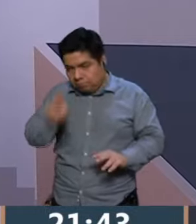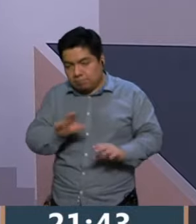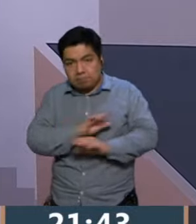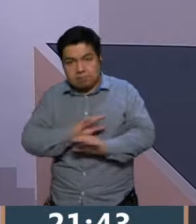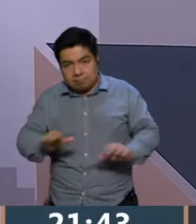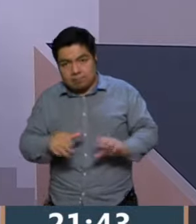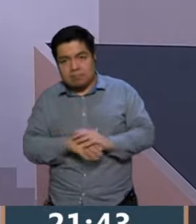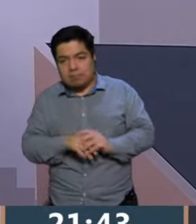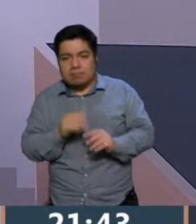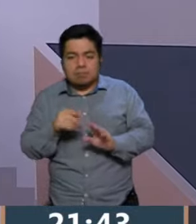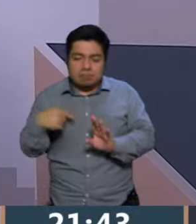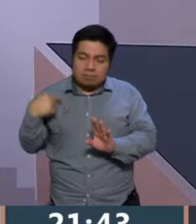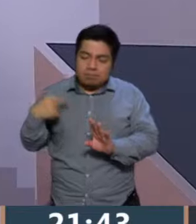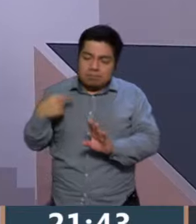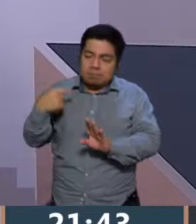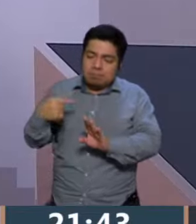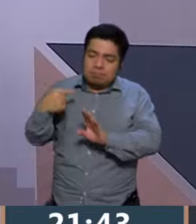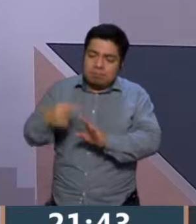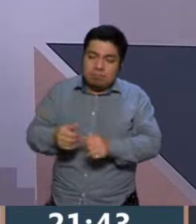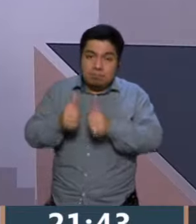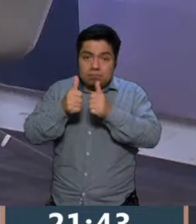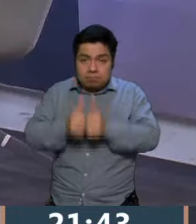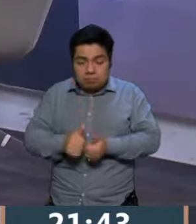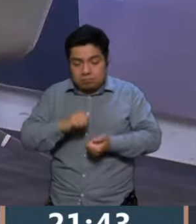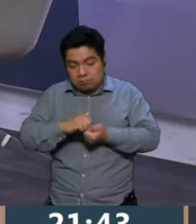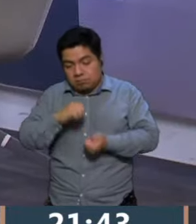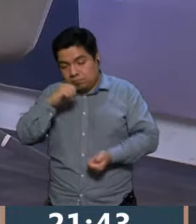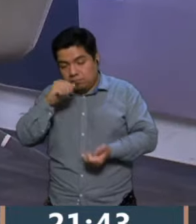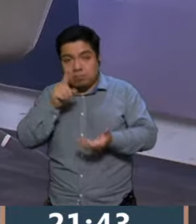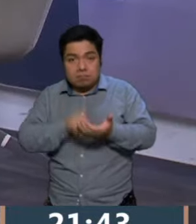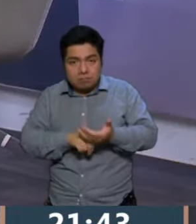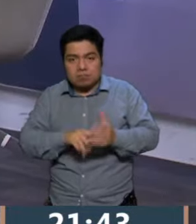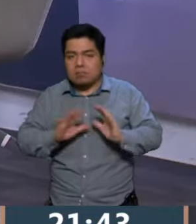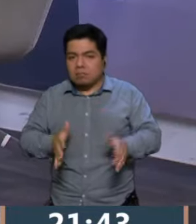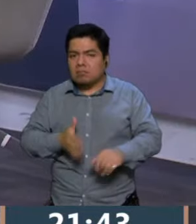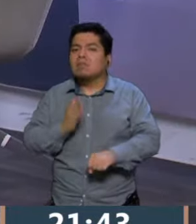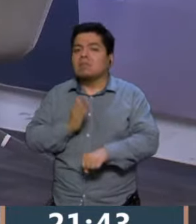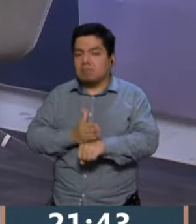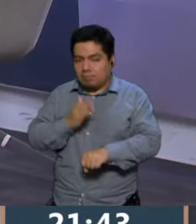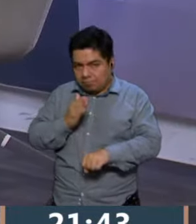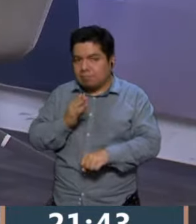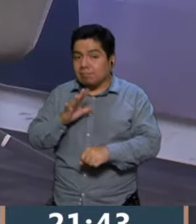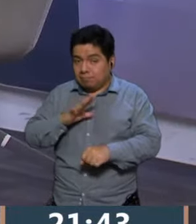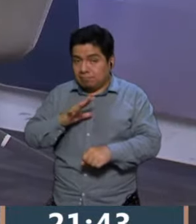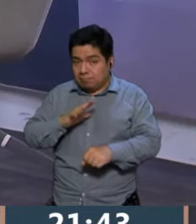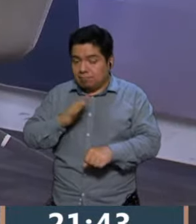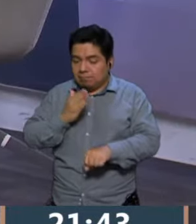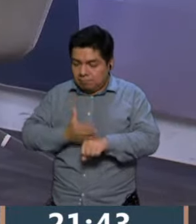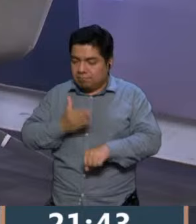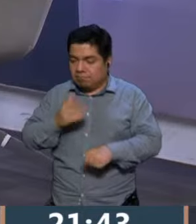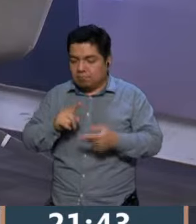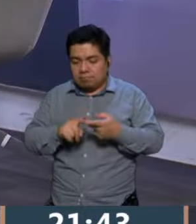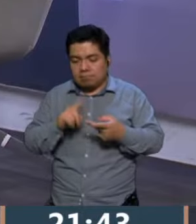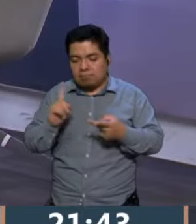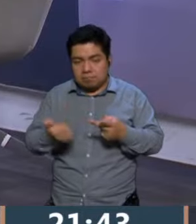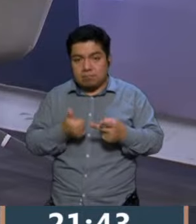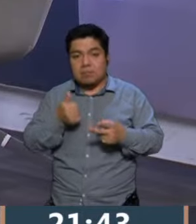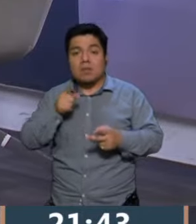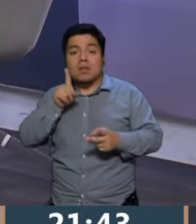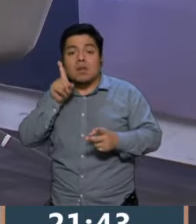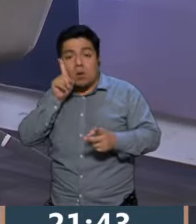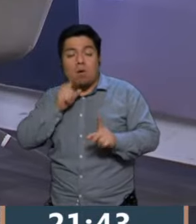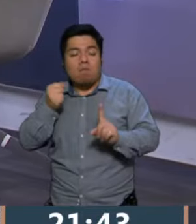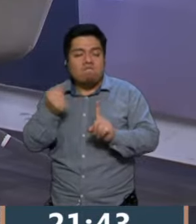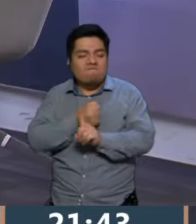lógica, pues desde entonces quedó acuñado en la propia Constitución y hay incluso ya sentencias interamericanas en este sentido. Y el otro tema de violencia política de